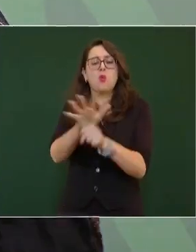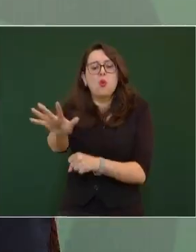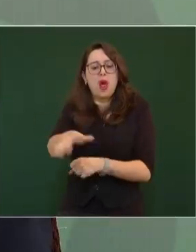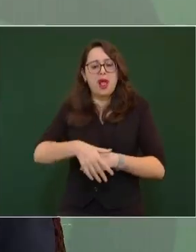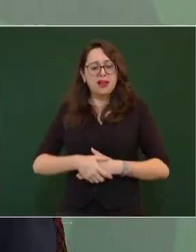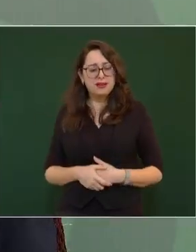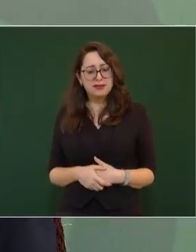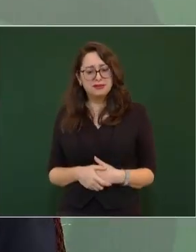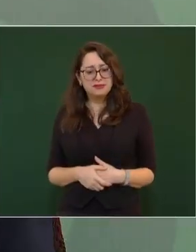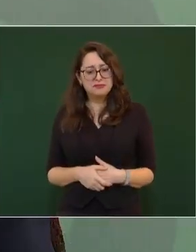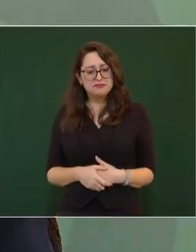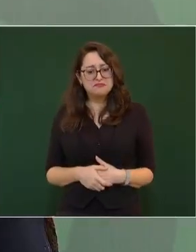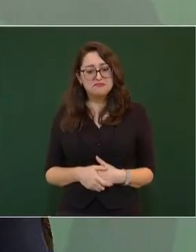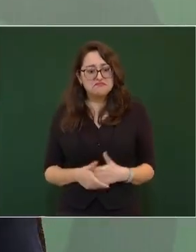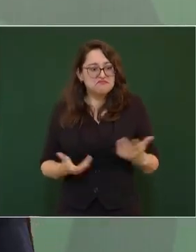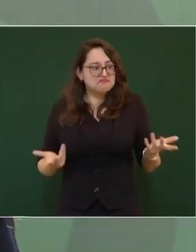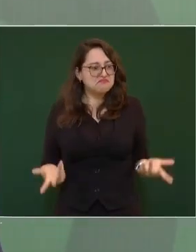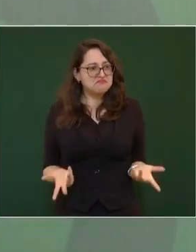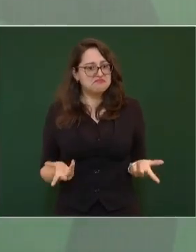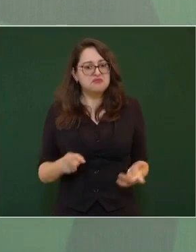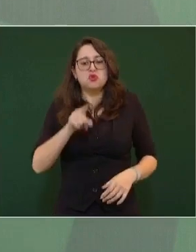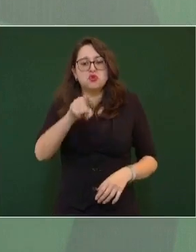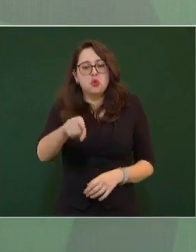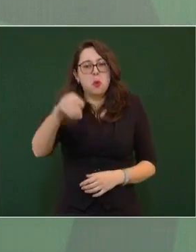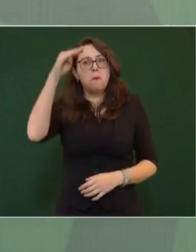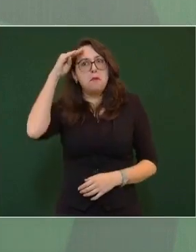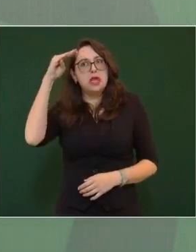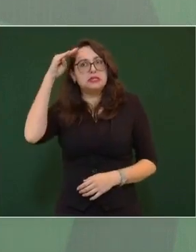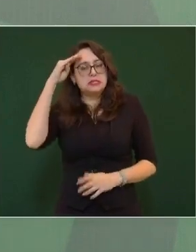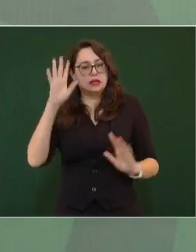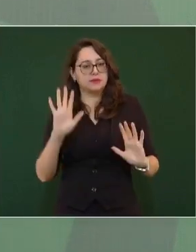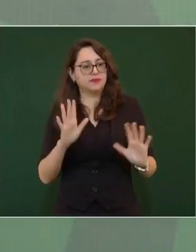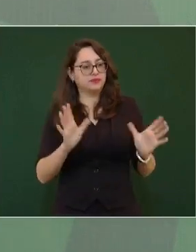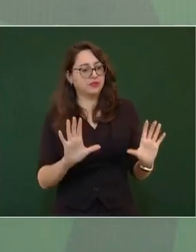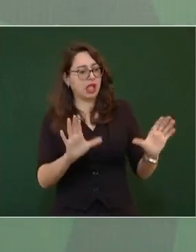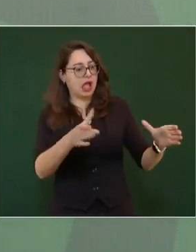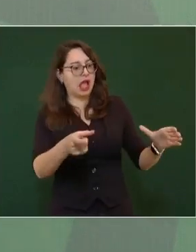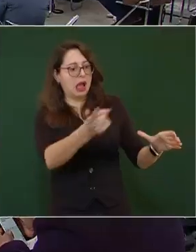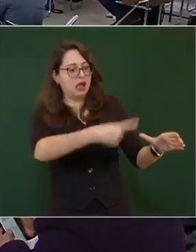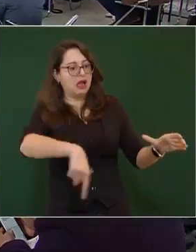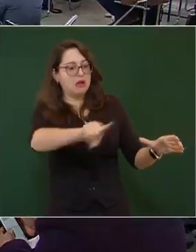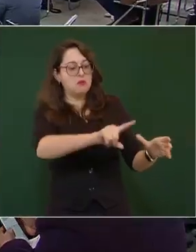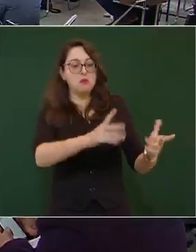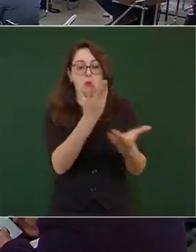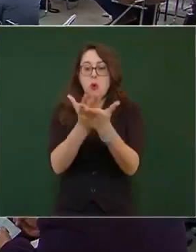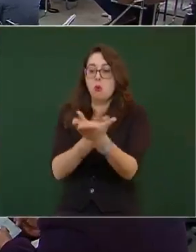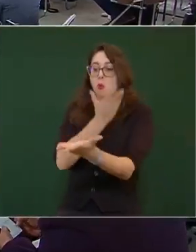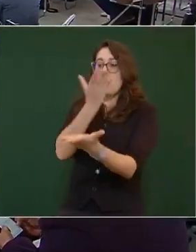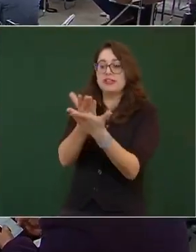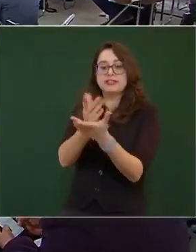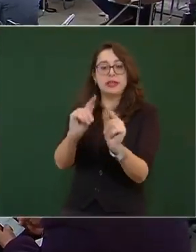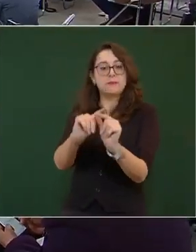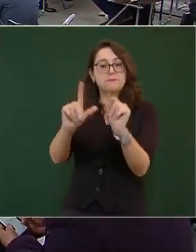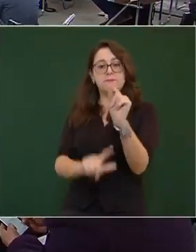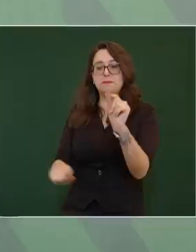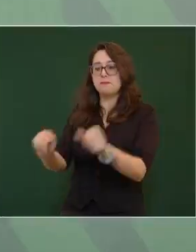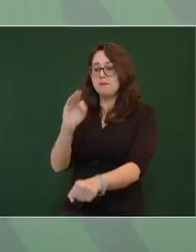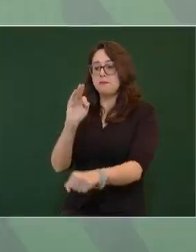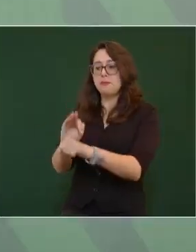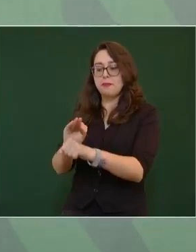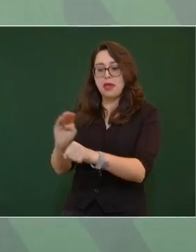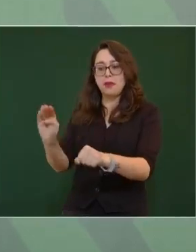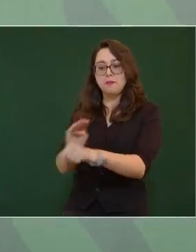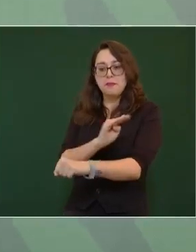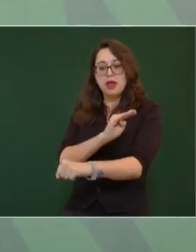Díganme de algo que estén proponiendo en beneficio del pueblo de México, o algo que